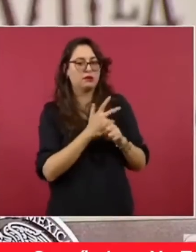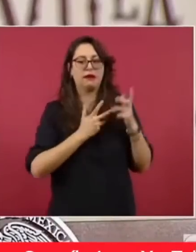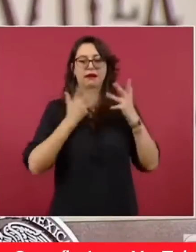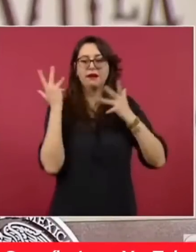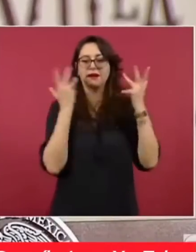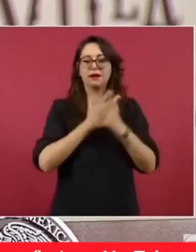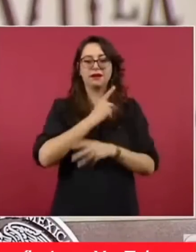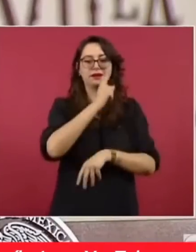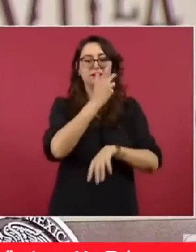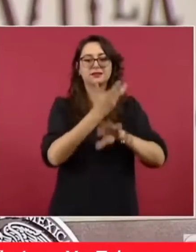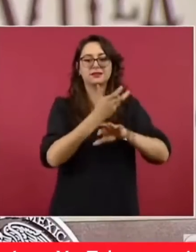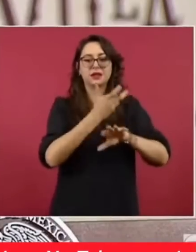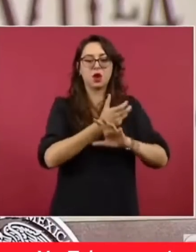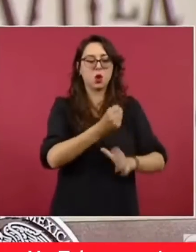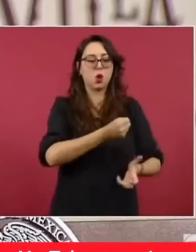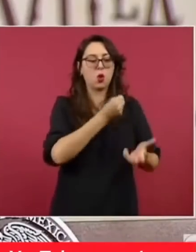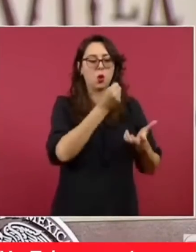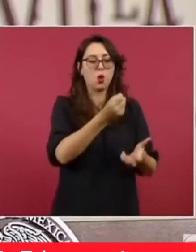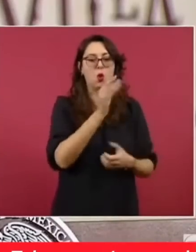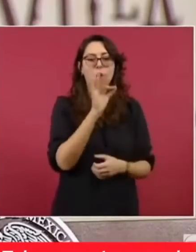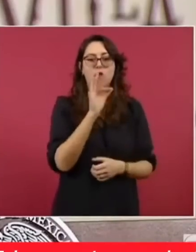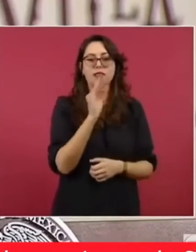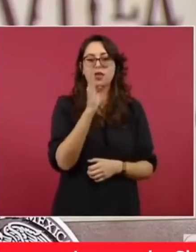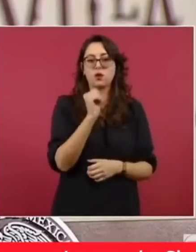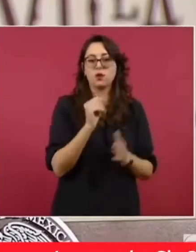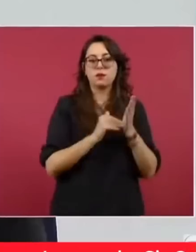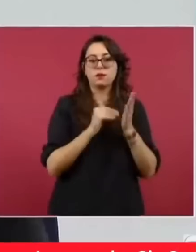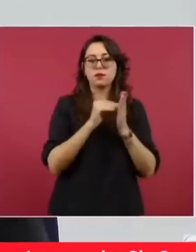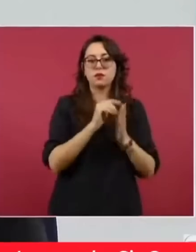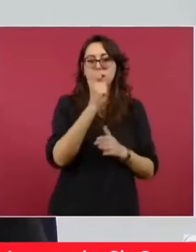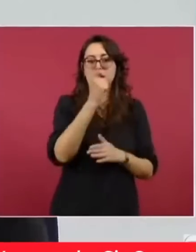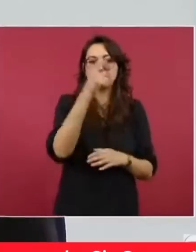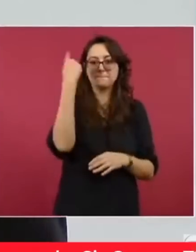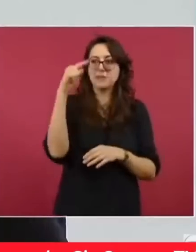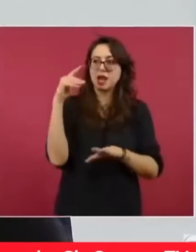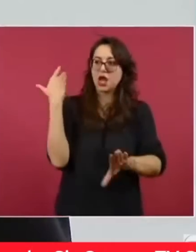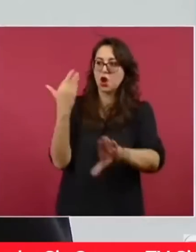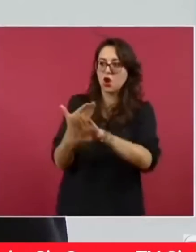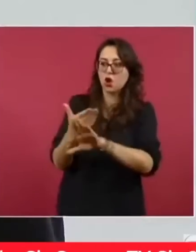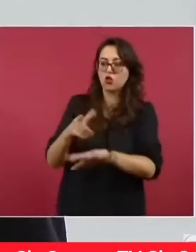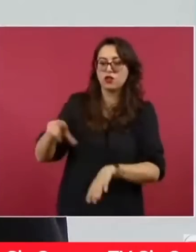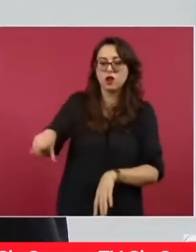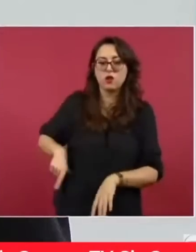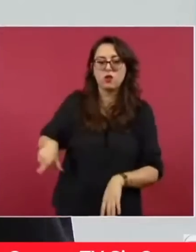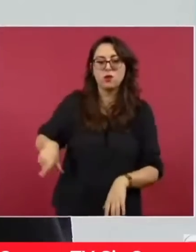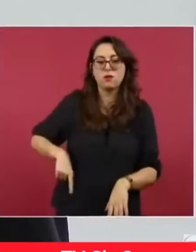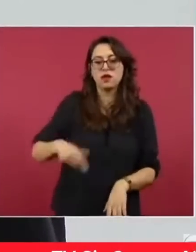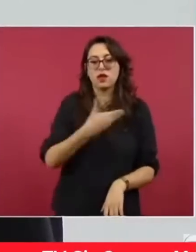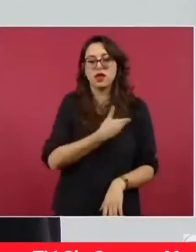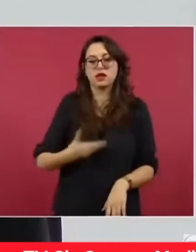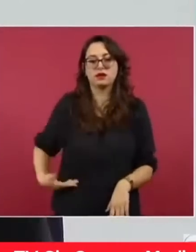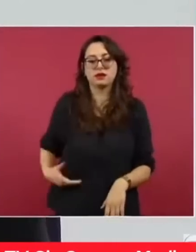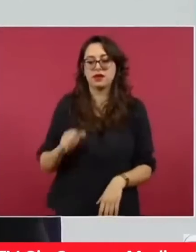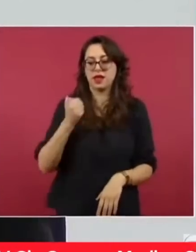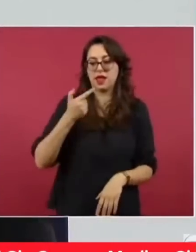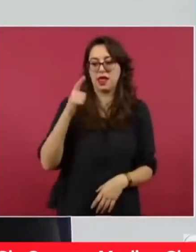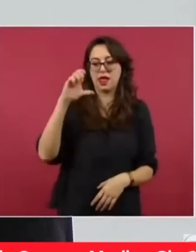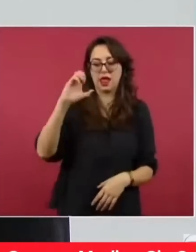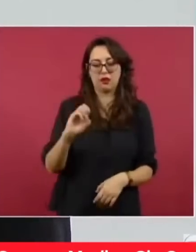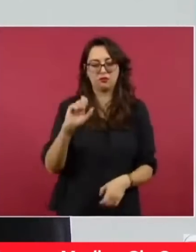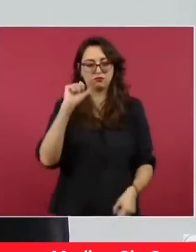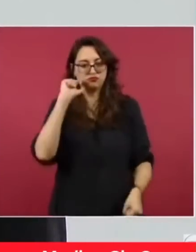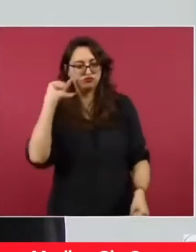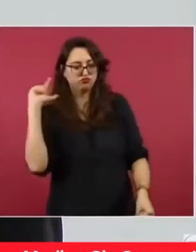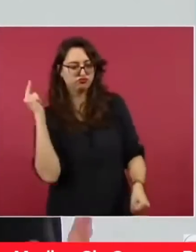de pesos para promover la guerra sucia en contra del gobierno de México, encabezada por el gobierno del presidente Andrés Manuel